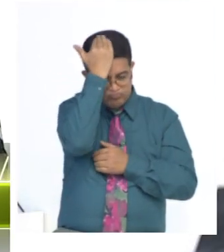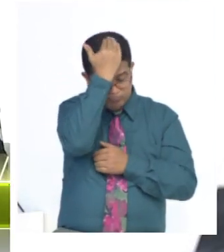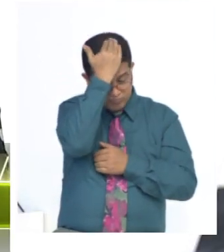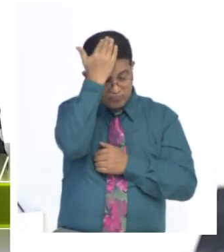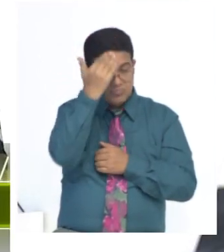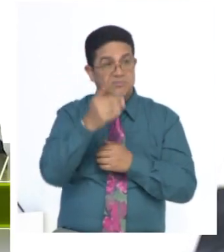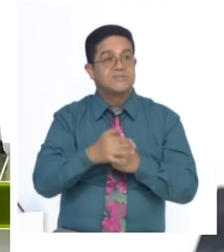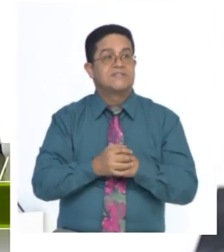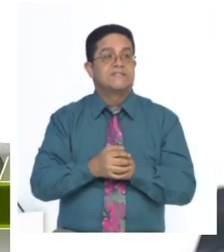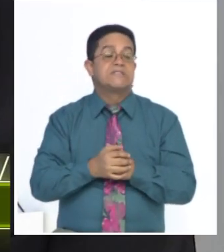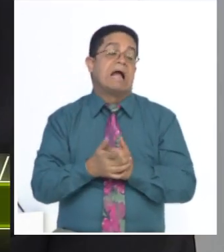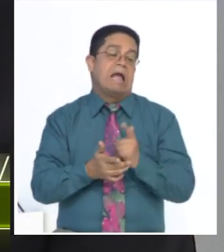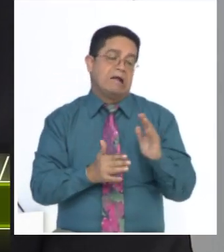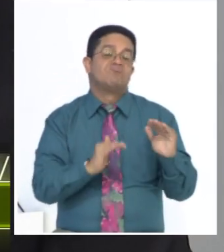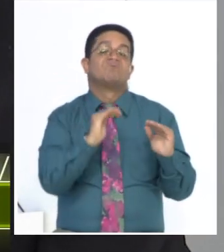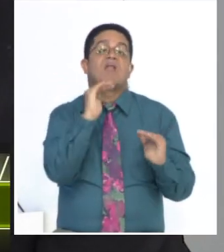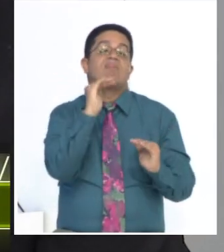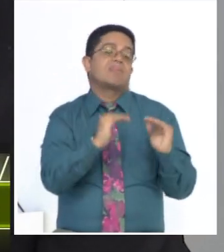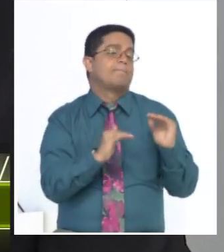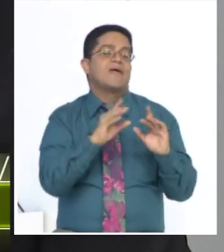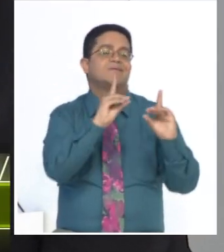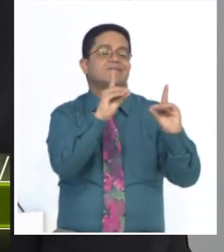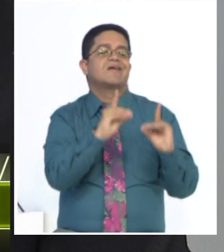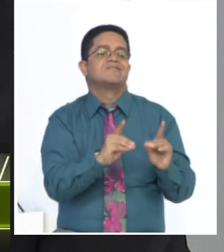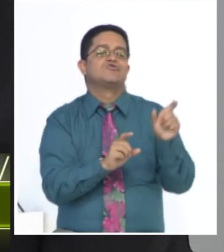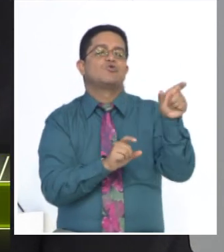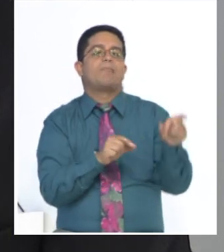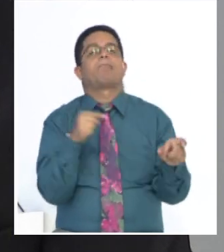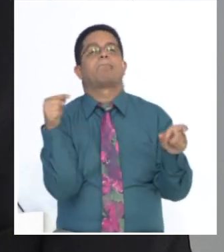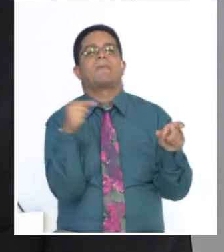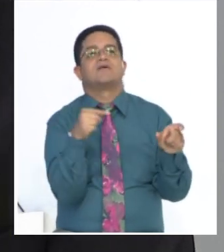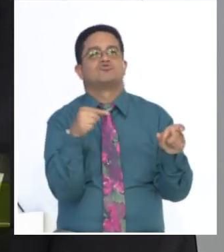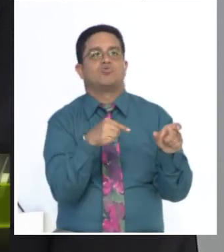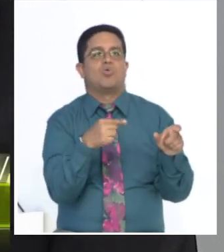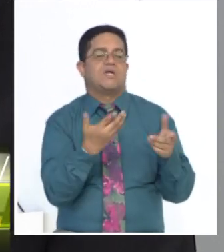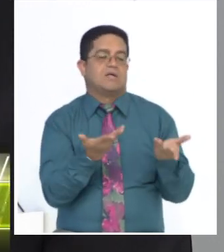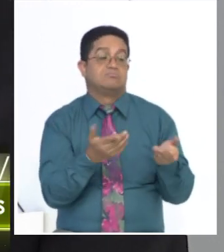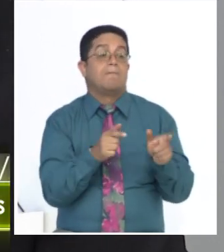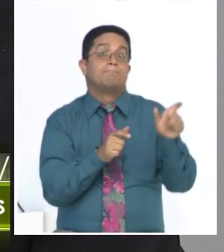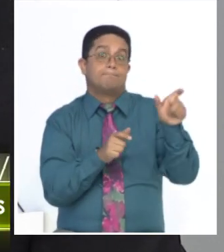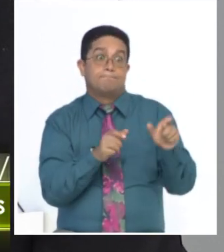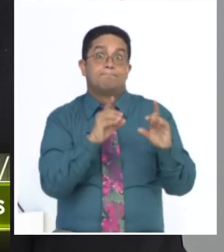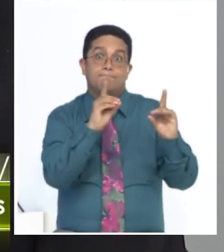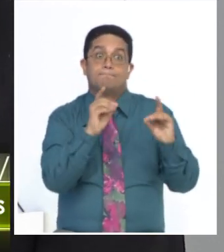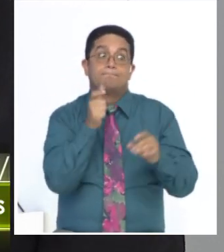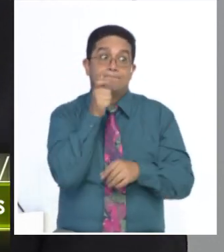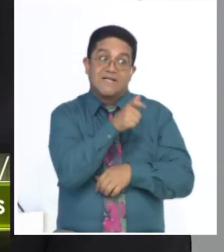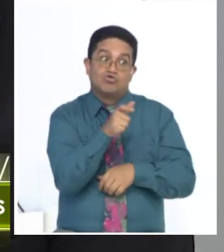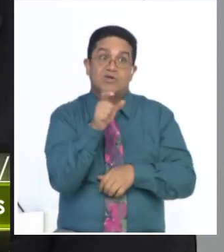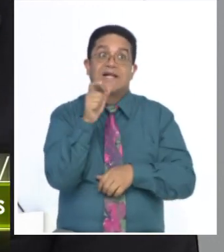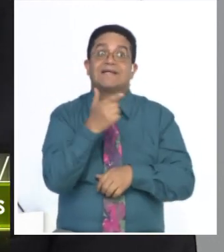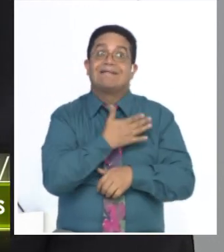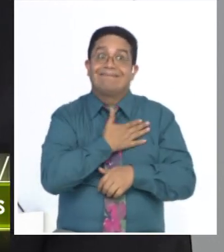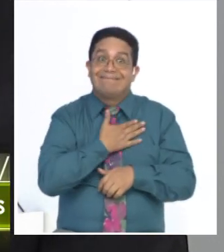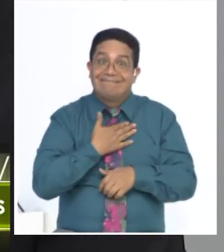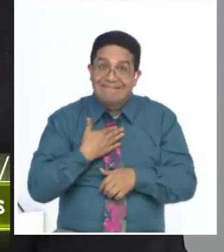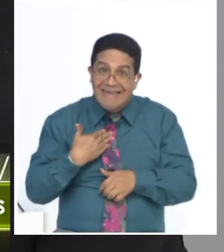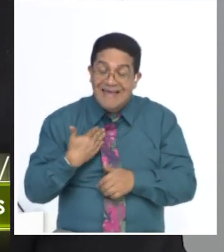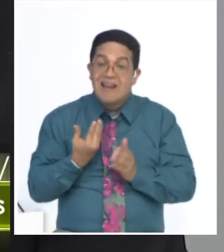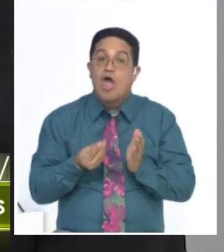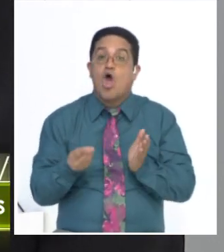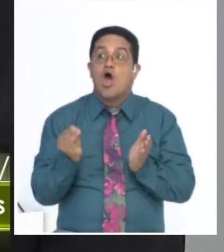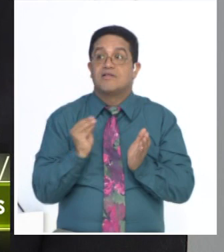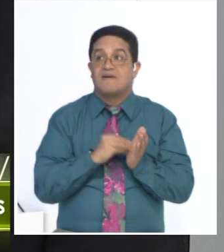tiempo. Eso va a depender de lo que decide el paciente. Realmente sí es necesario, pero siempre tomando las consideraciones. Si el paciente